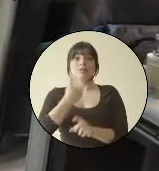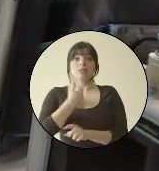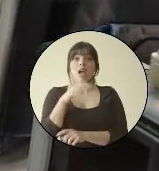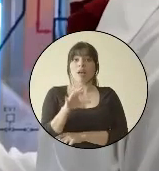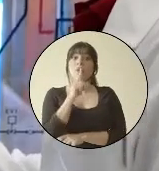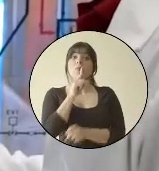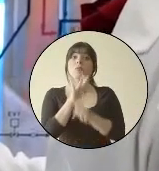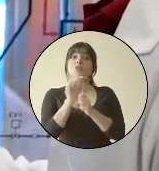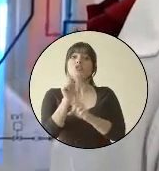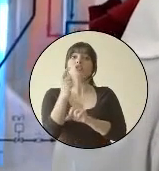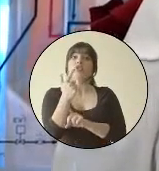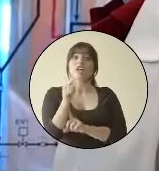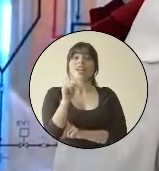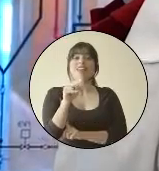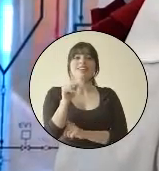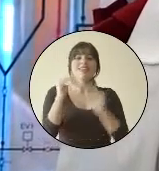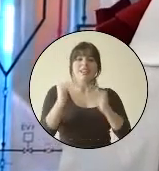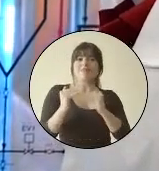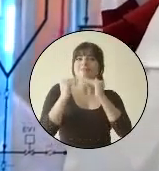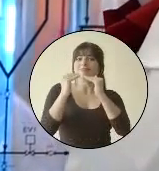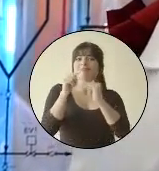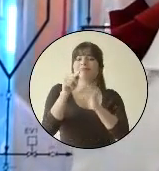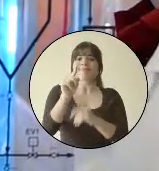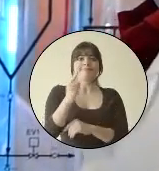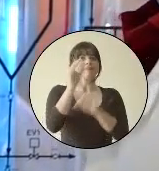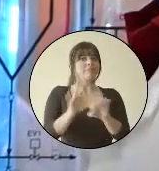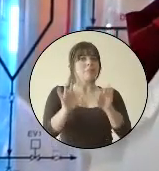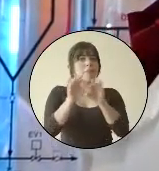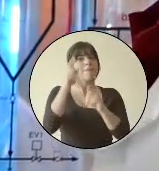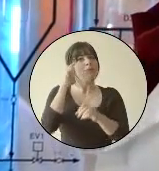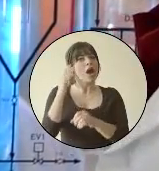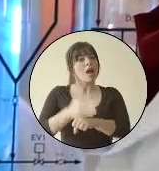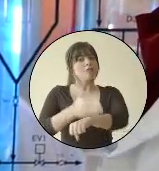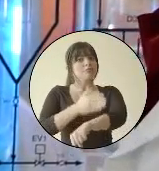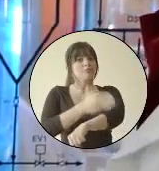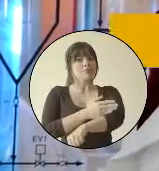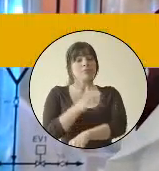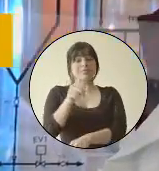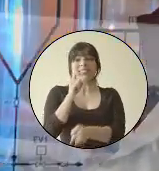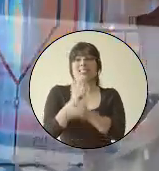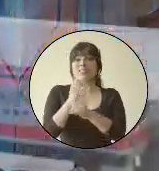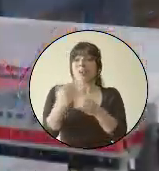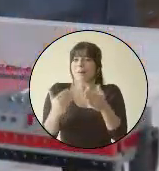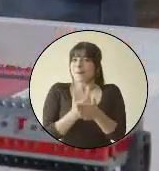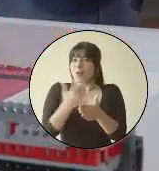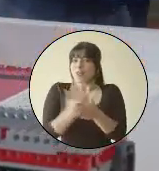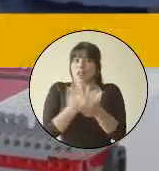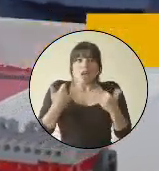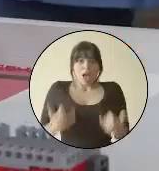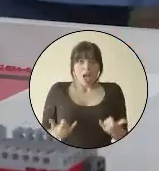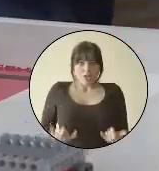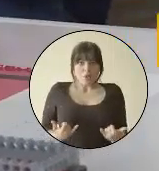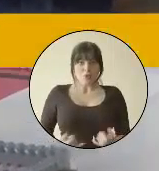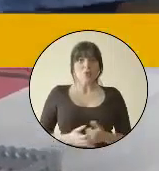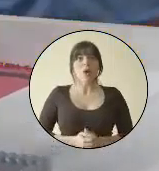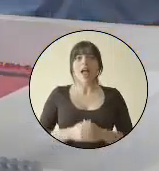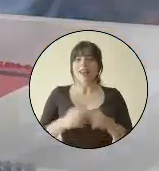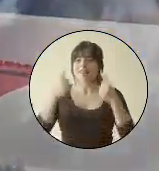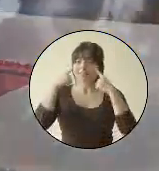social hacen del INAH una verdadera llave del progreso, una institución moderna,